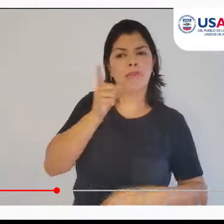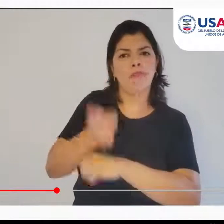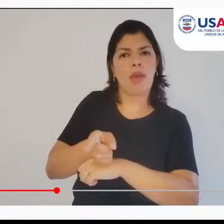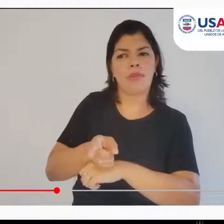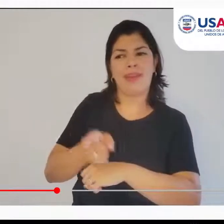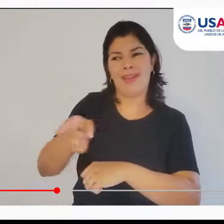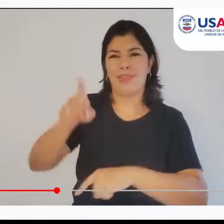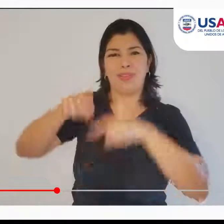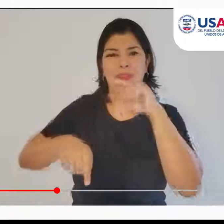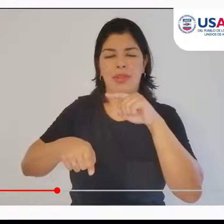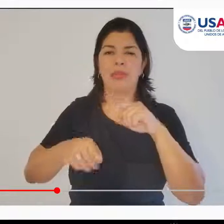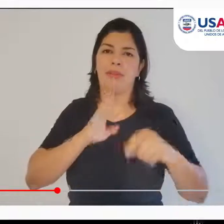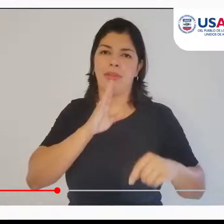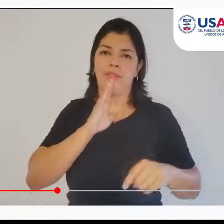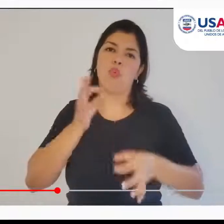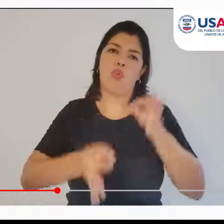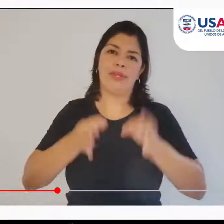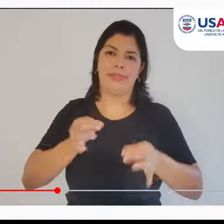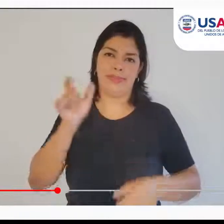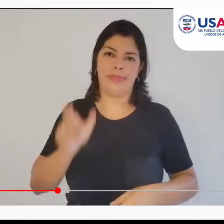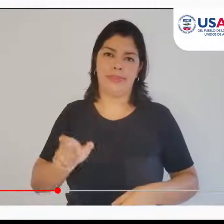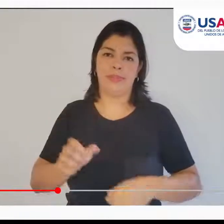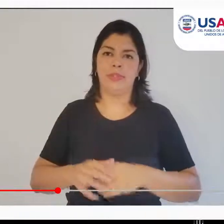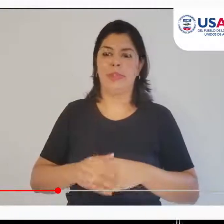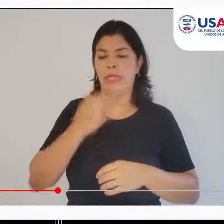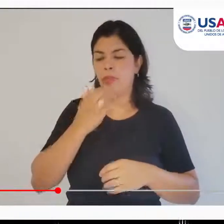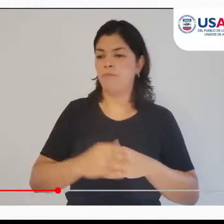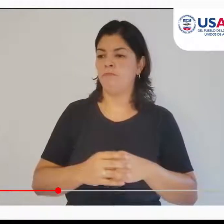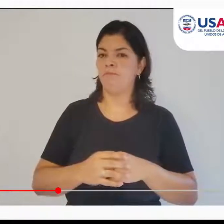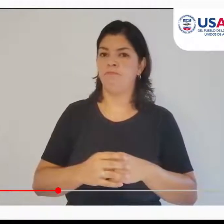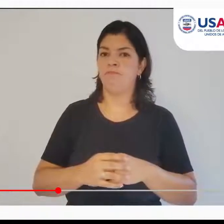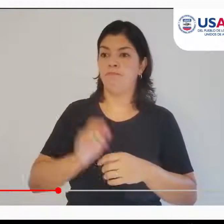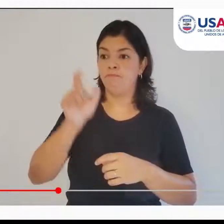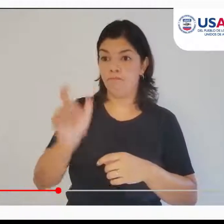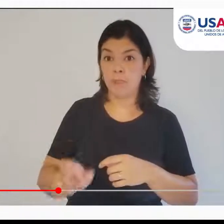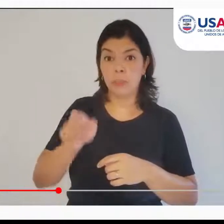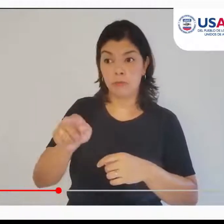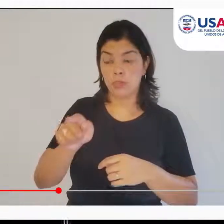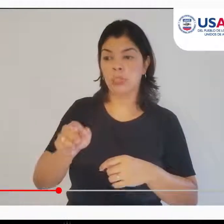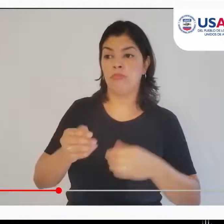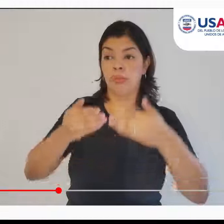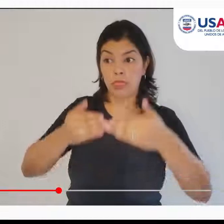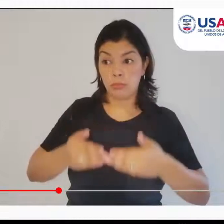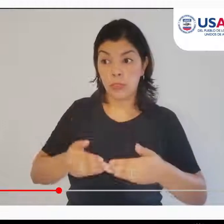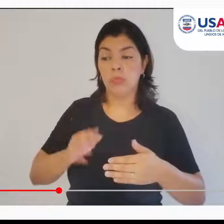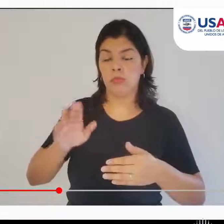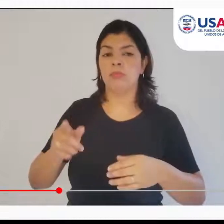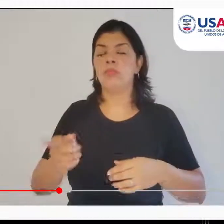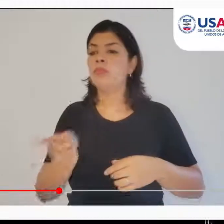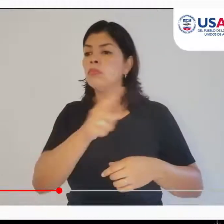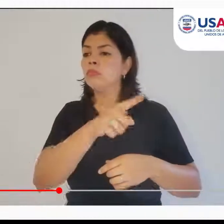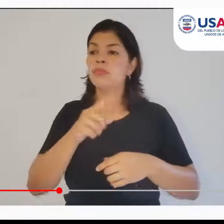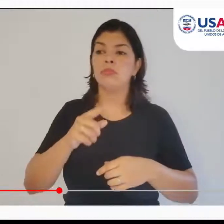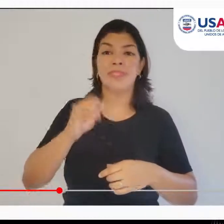ese proceso, para poder decretar esa interdicción, se debía aportar un certificado médico psiquiátrico